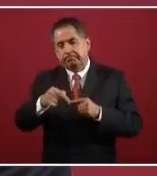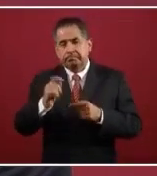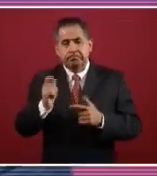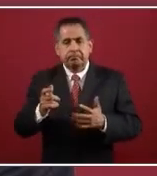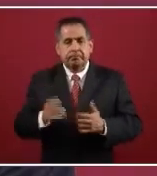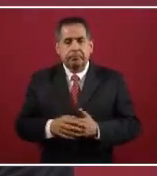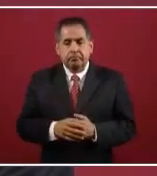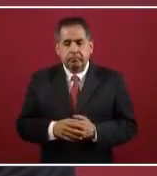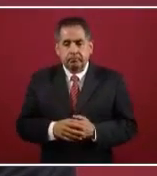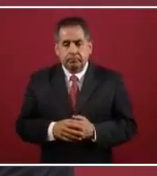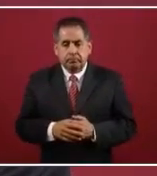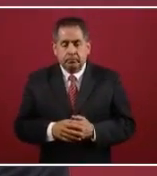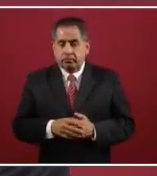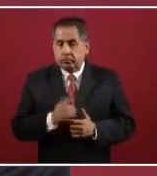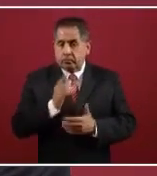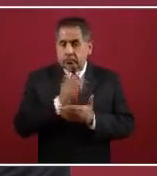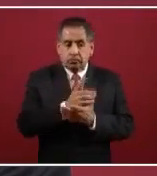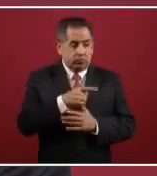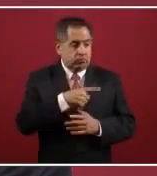a la industria,